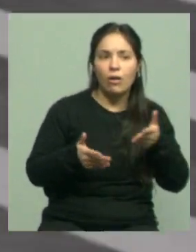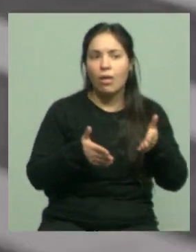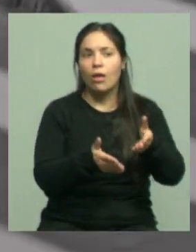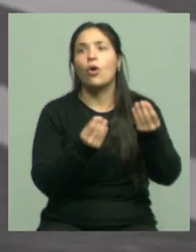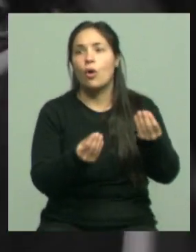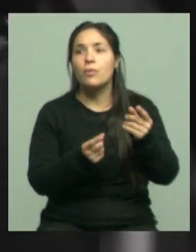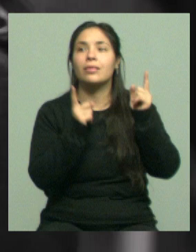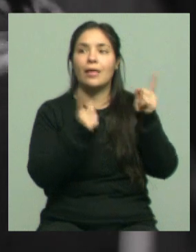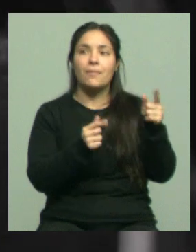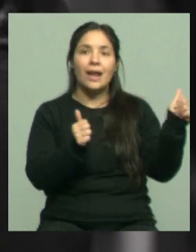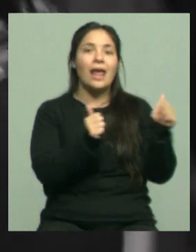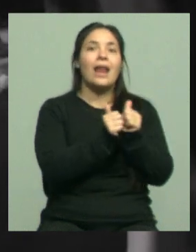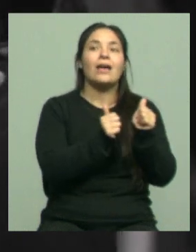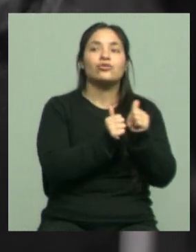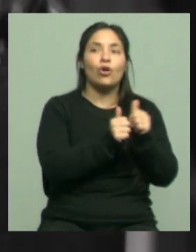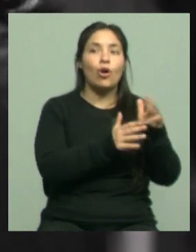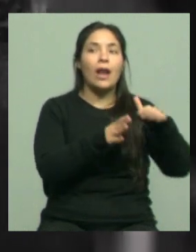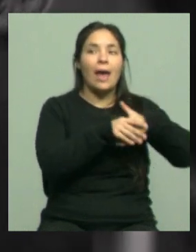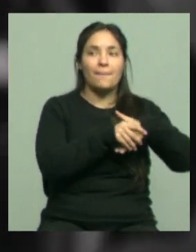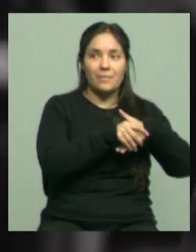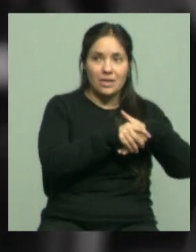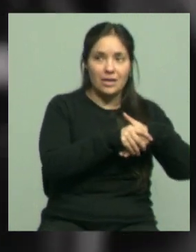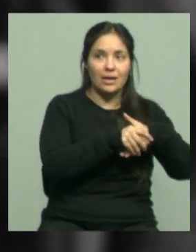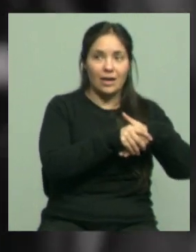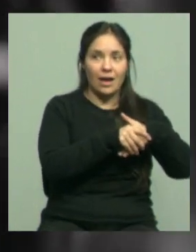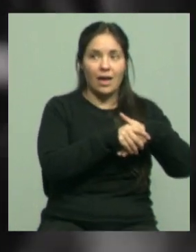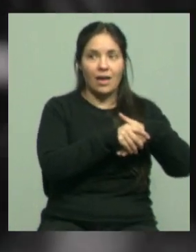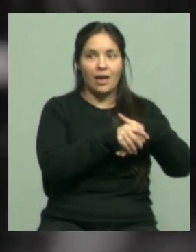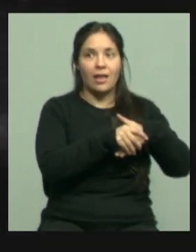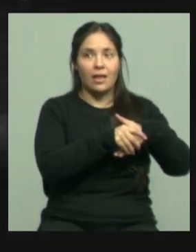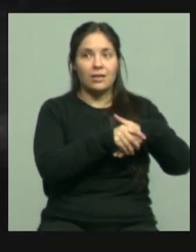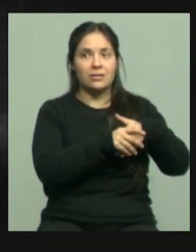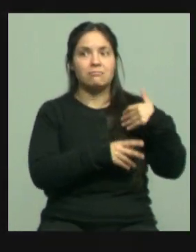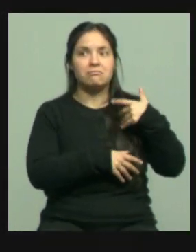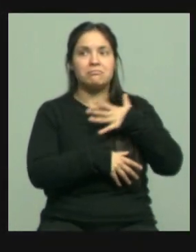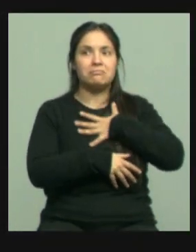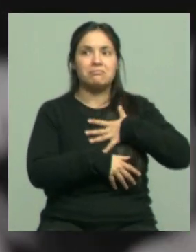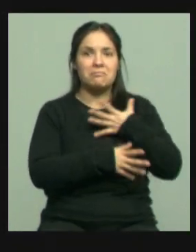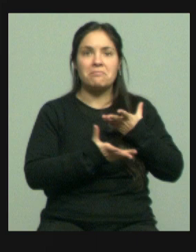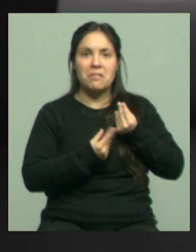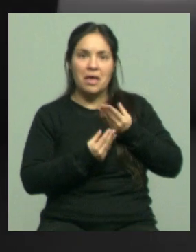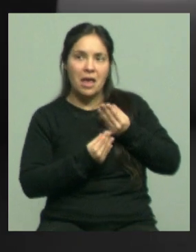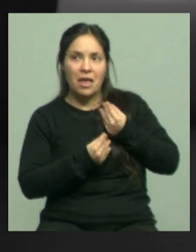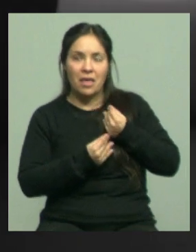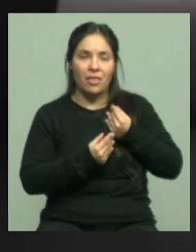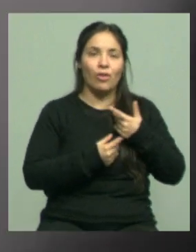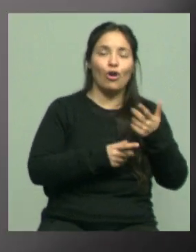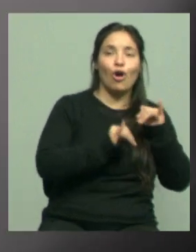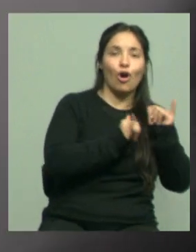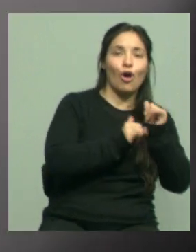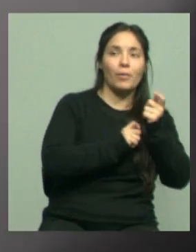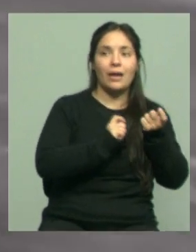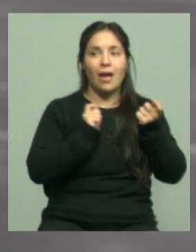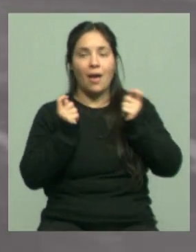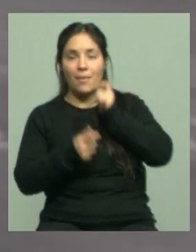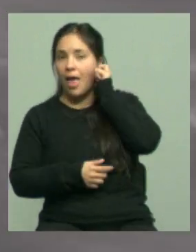que ella tiene con su amiga, ¿no? De este temor de transicionar, le dicen la eterna adolescente, pero porque tiene miedo a